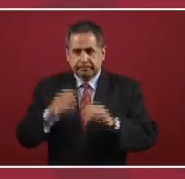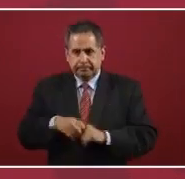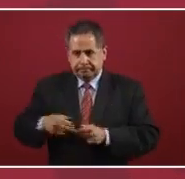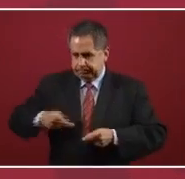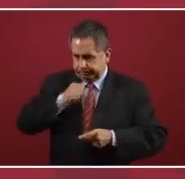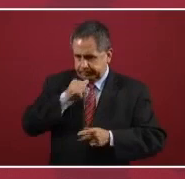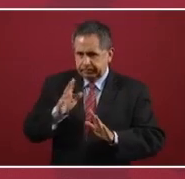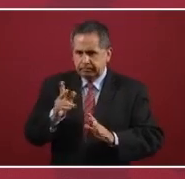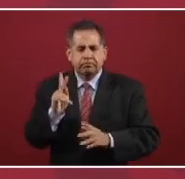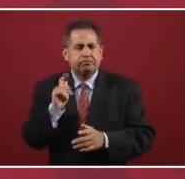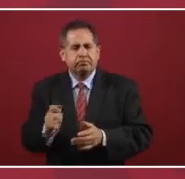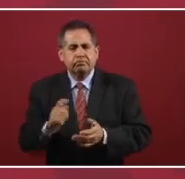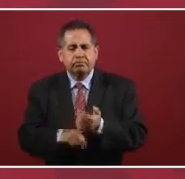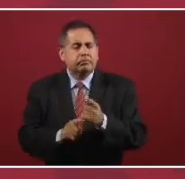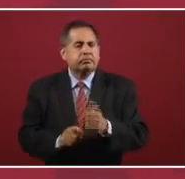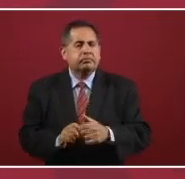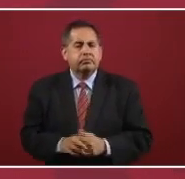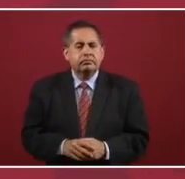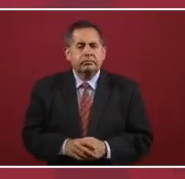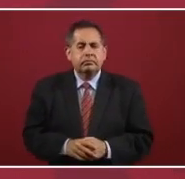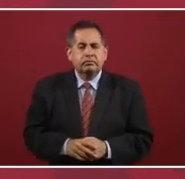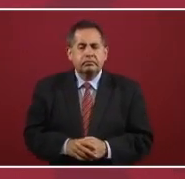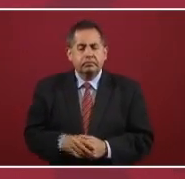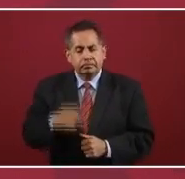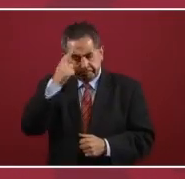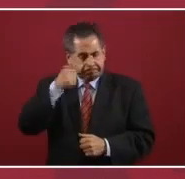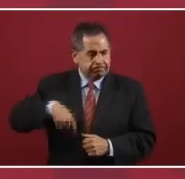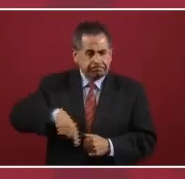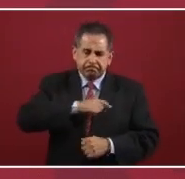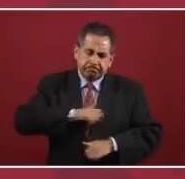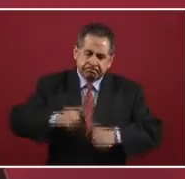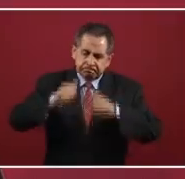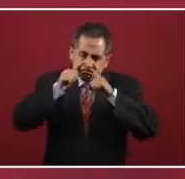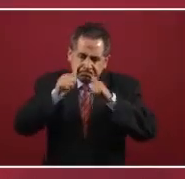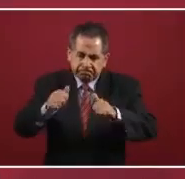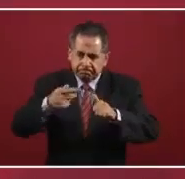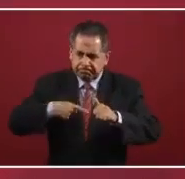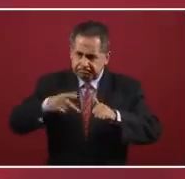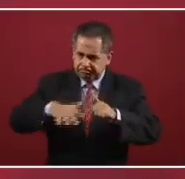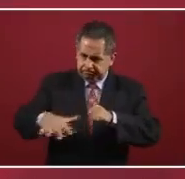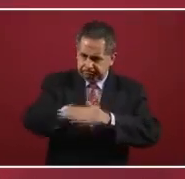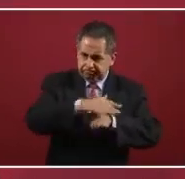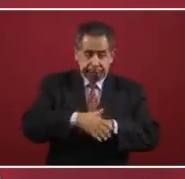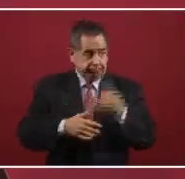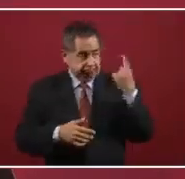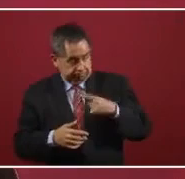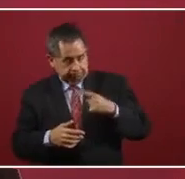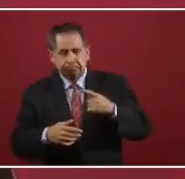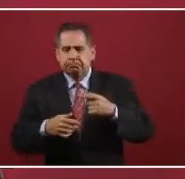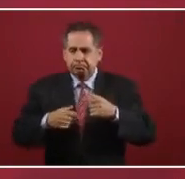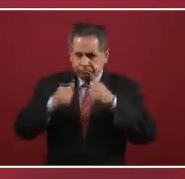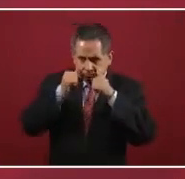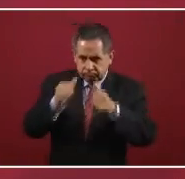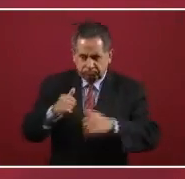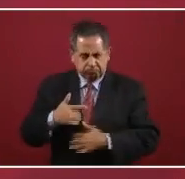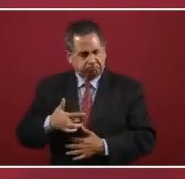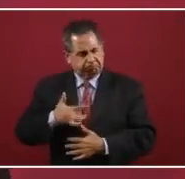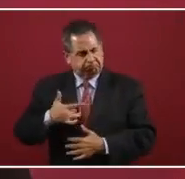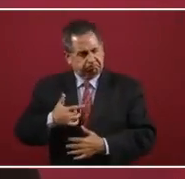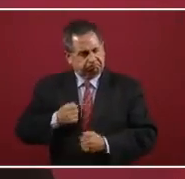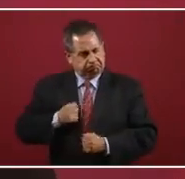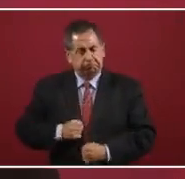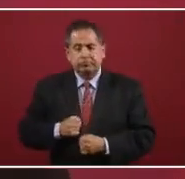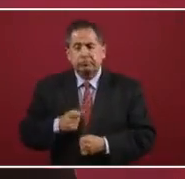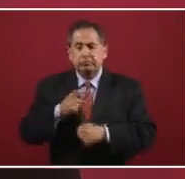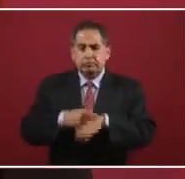preparada, es que para nosotros la atención ciudadana, la instrucción que se nos ha dado y la convicción que tenemos,